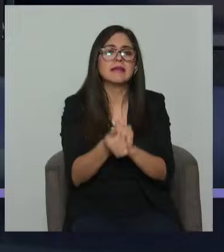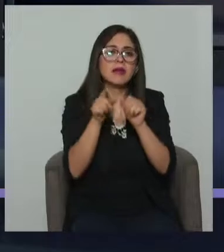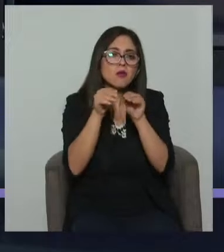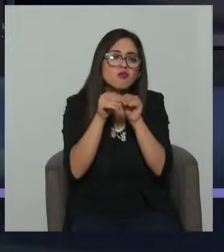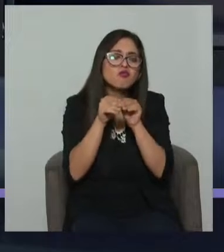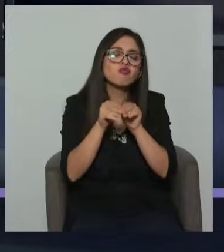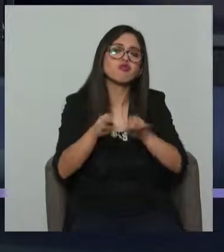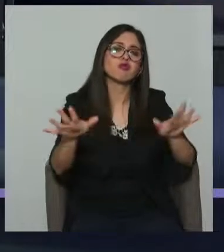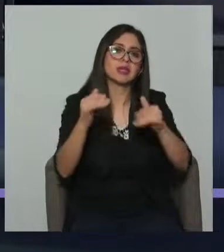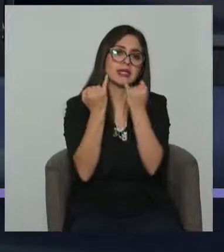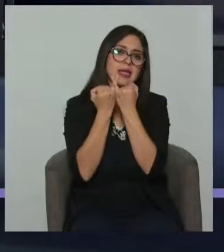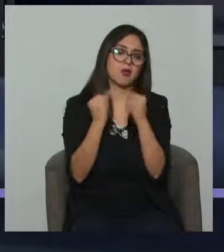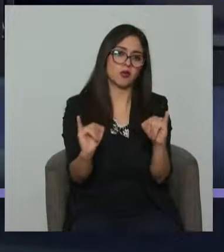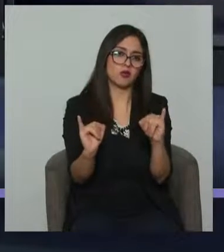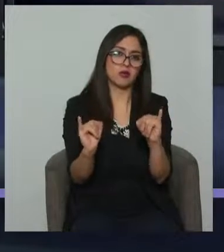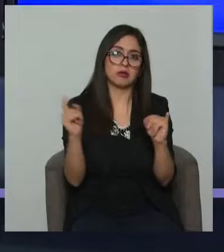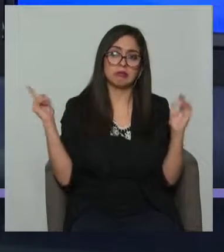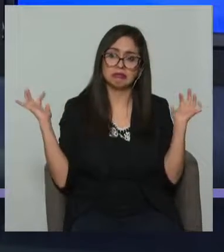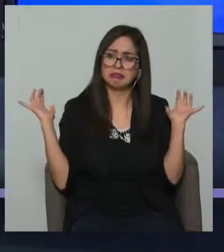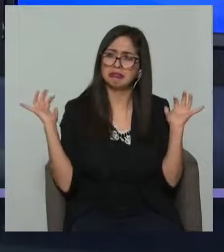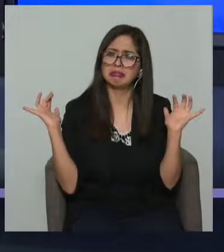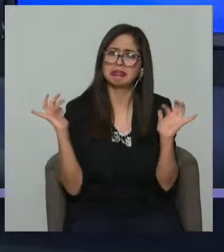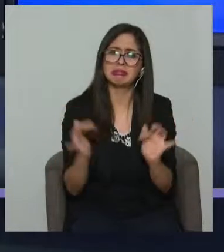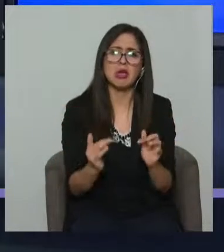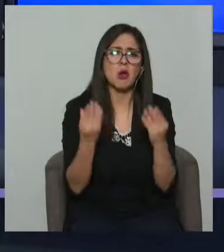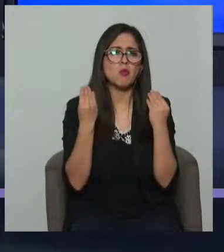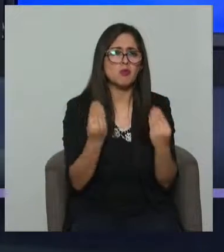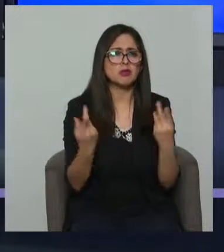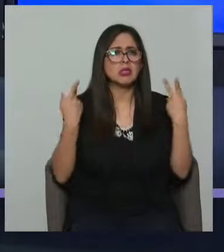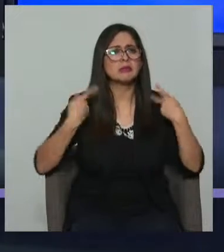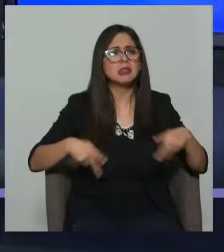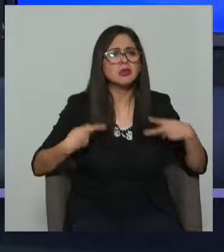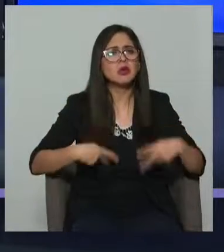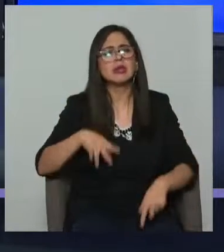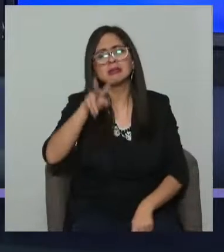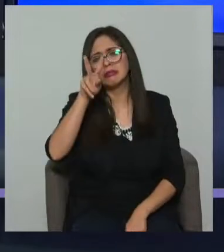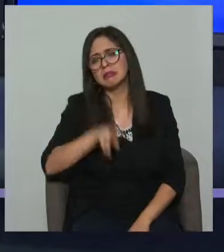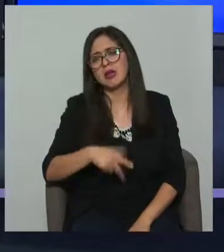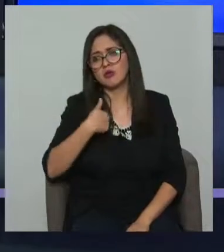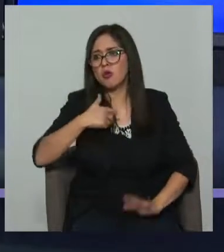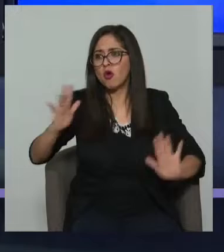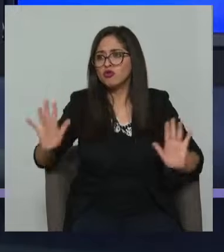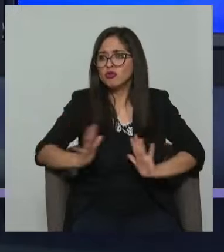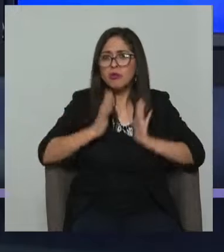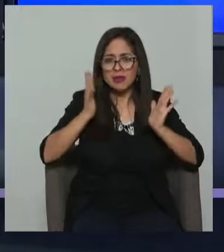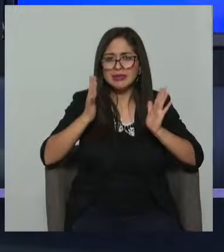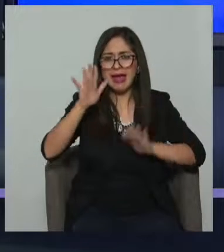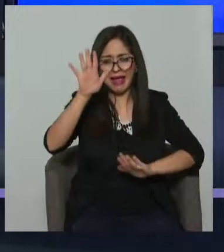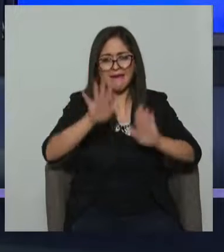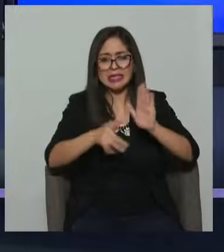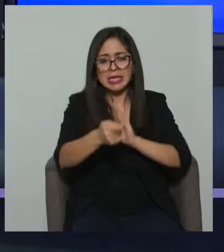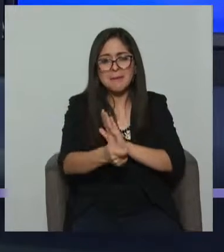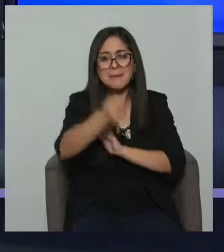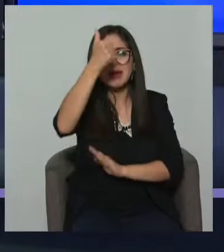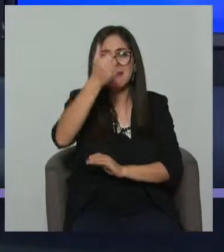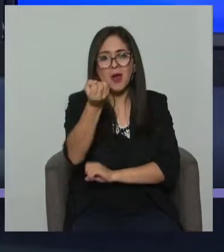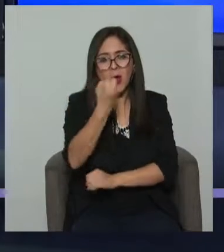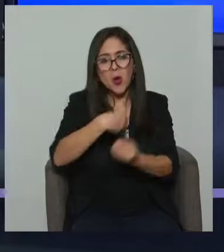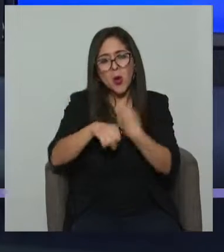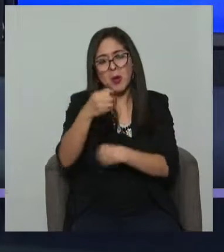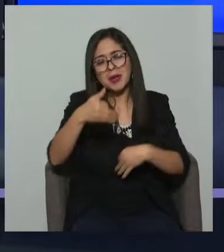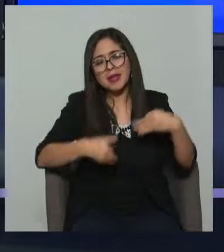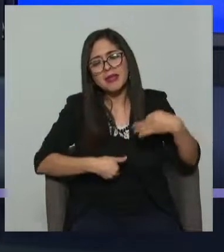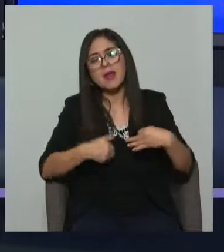evento. Fue mucha gente y eso me sorprendió porque, bueno, generalmente la primera de las obras suele no